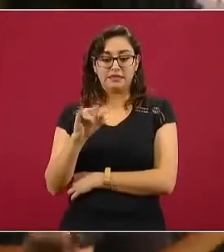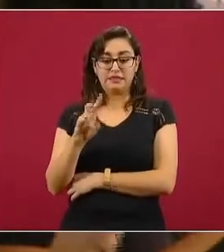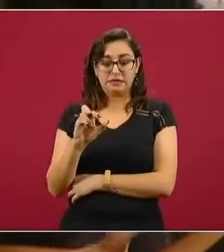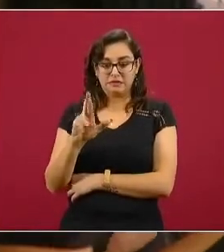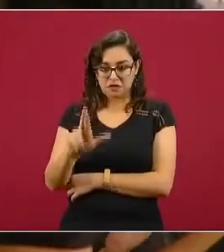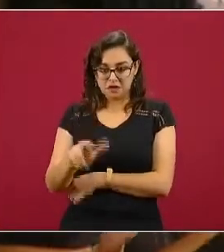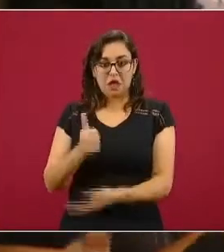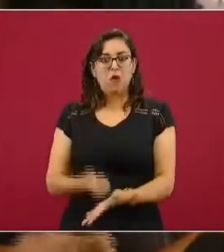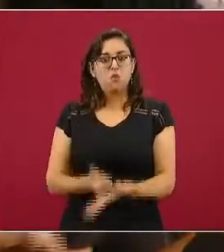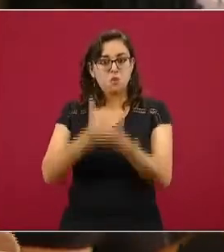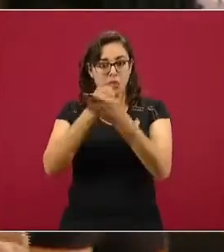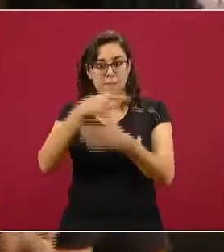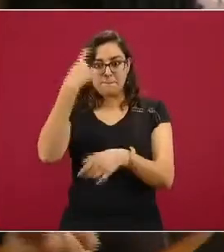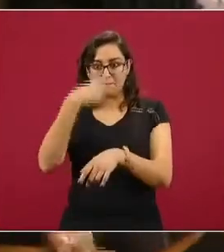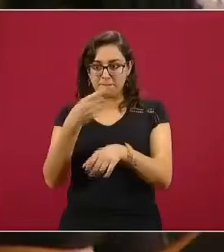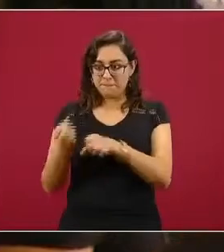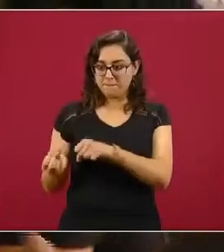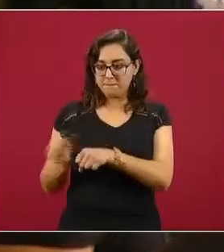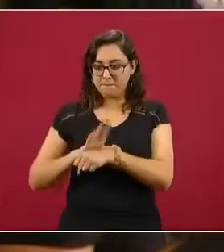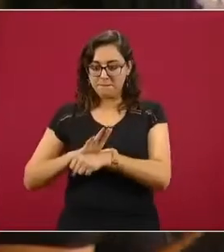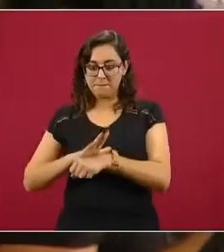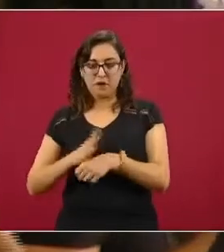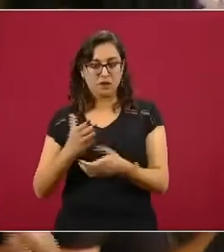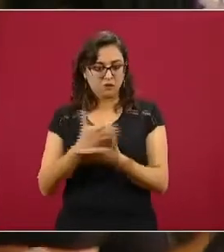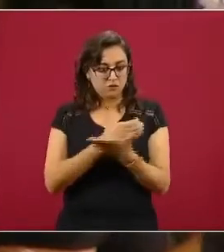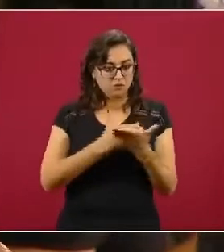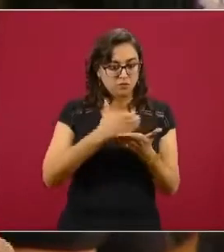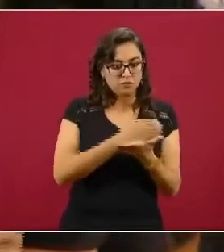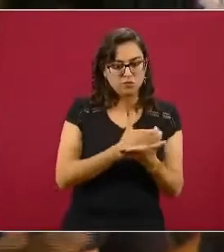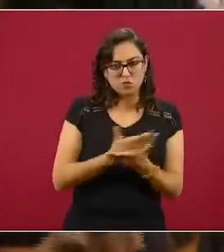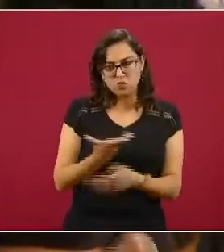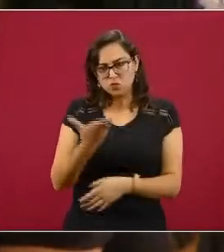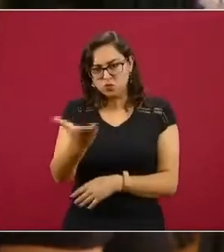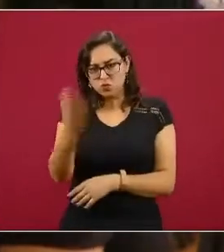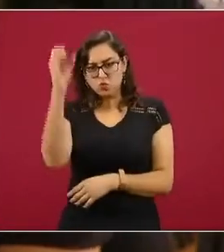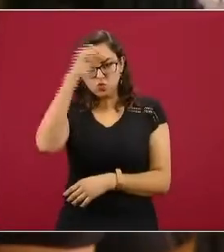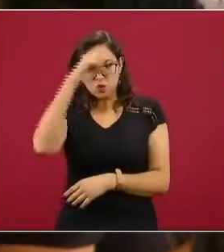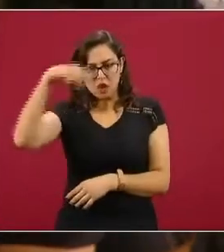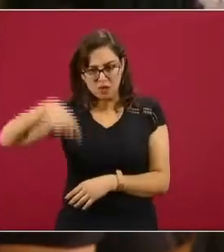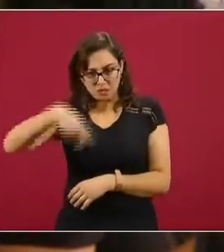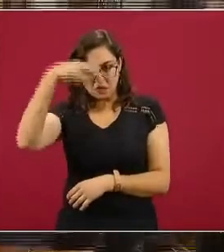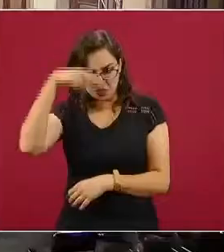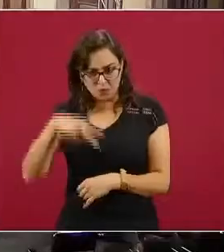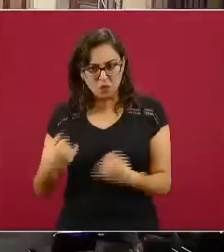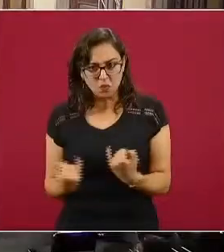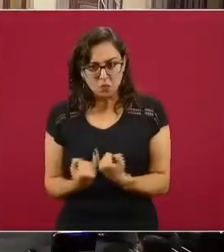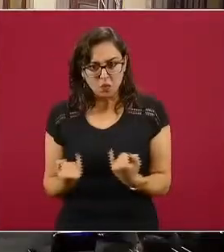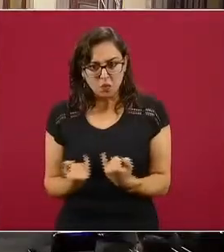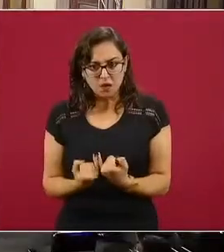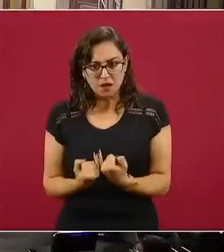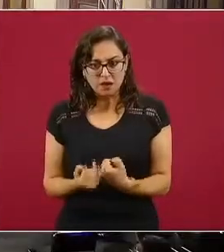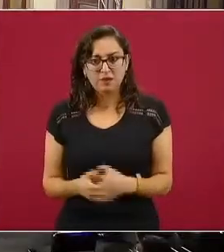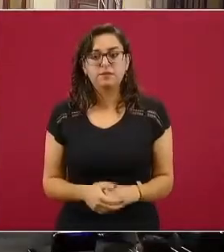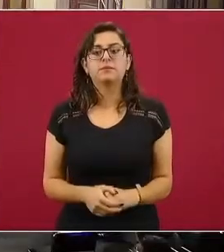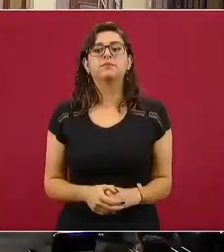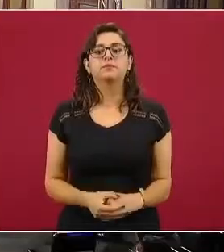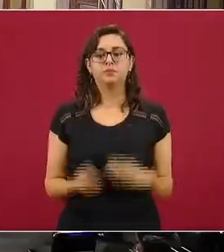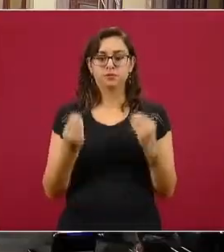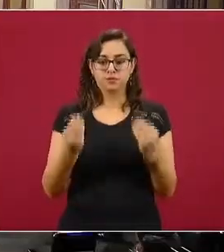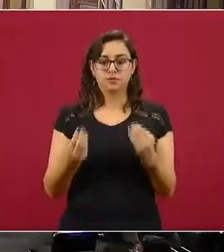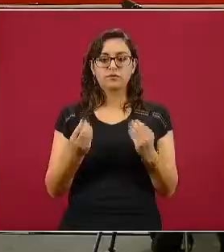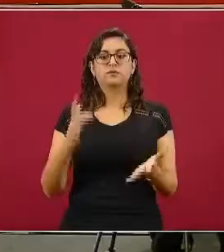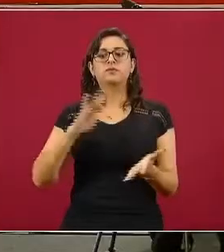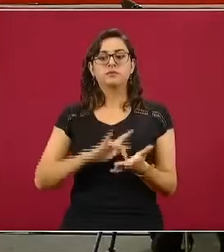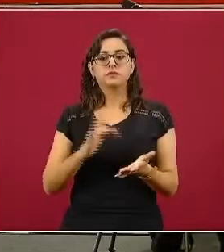es su opinión al respecto y, en su caso, ¿México la estaría aprobando también? Muchas gracias por preguntarlo, me lo